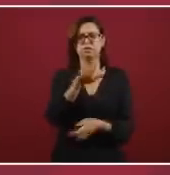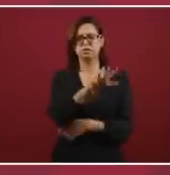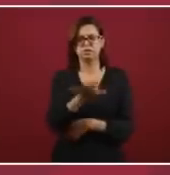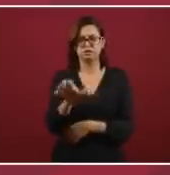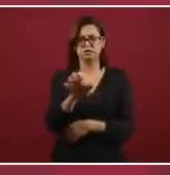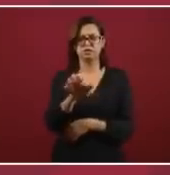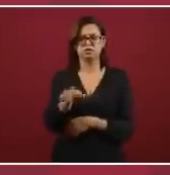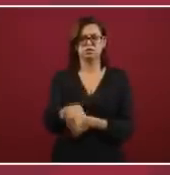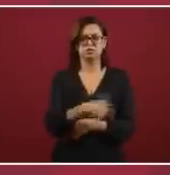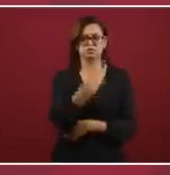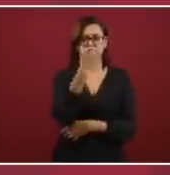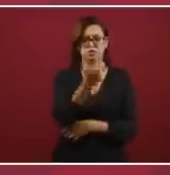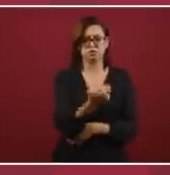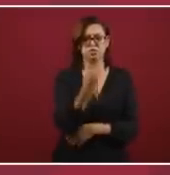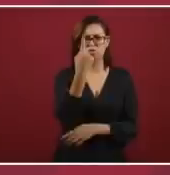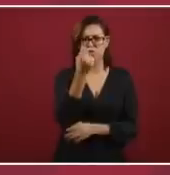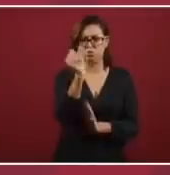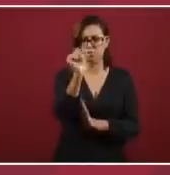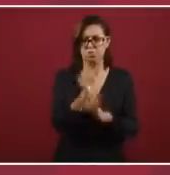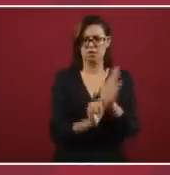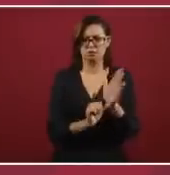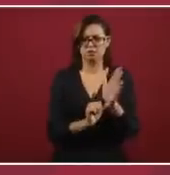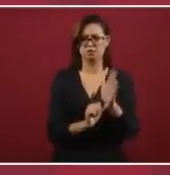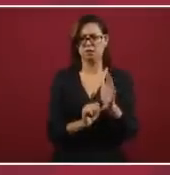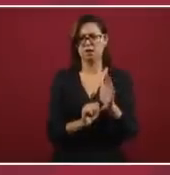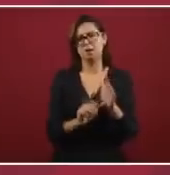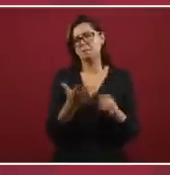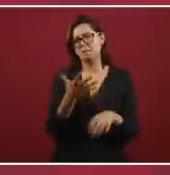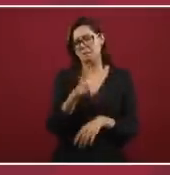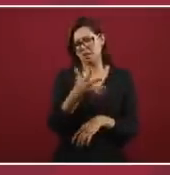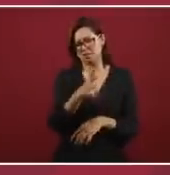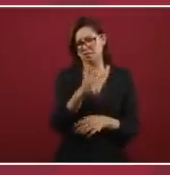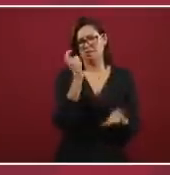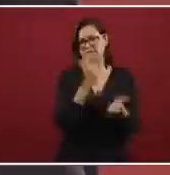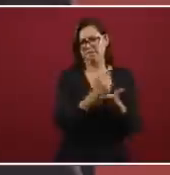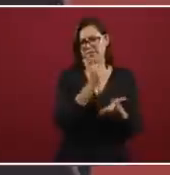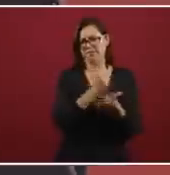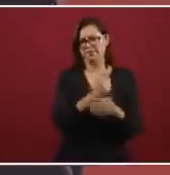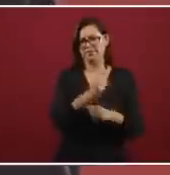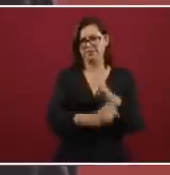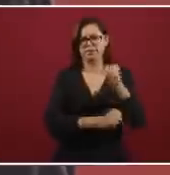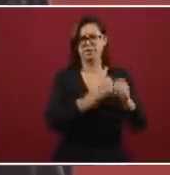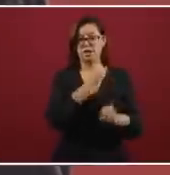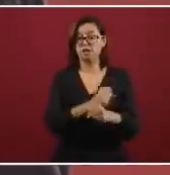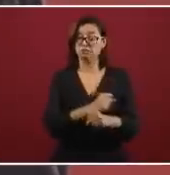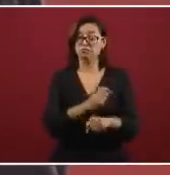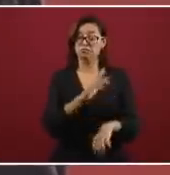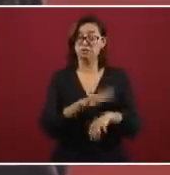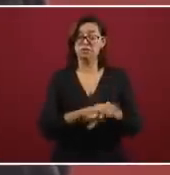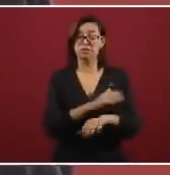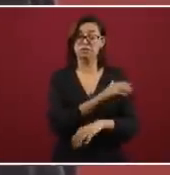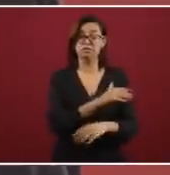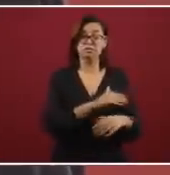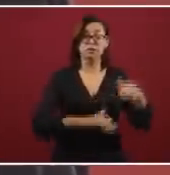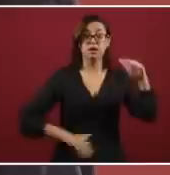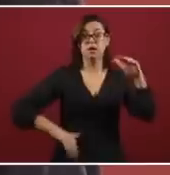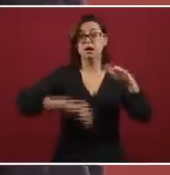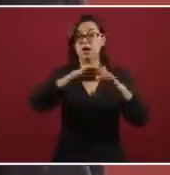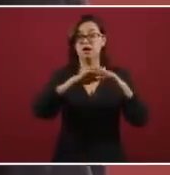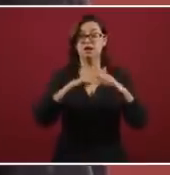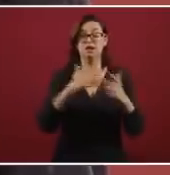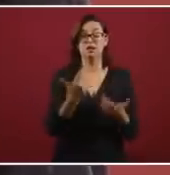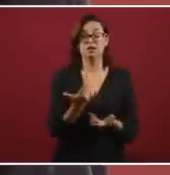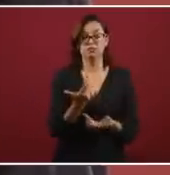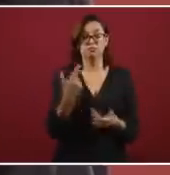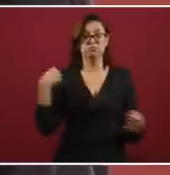11.500 pesos mensuales, salario promedio. Es también el más alto que se había